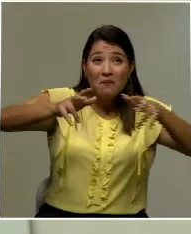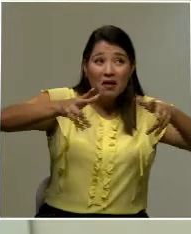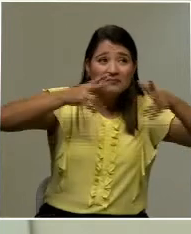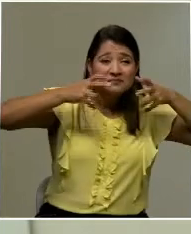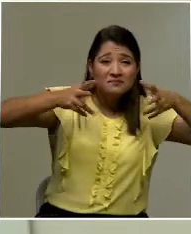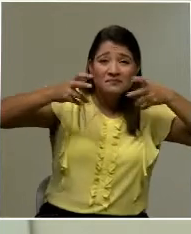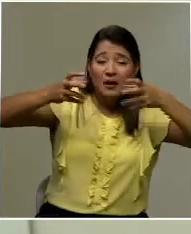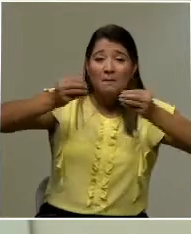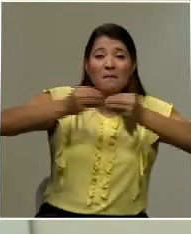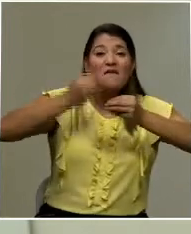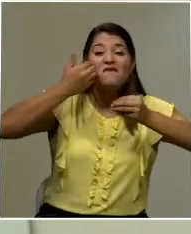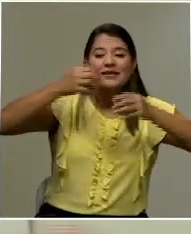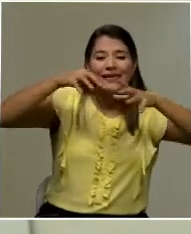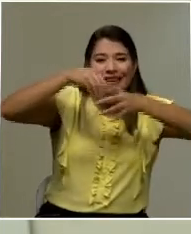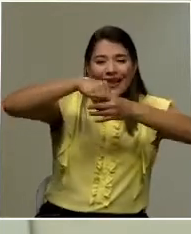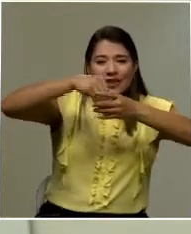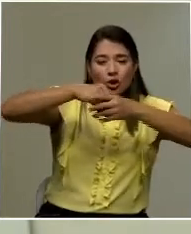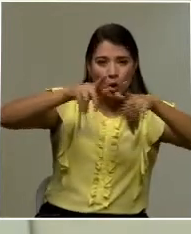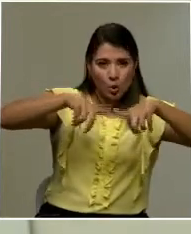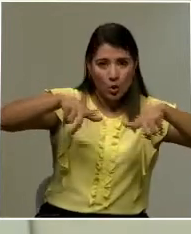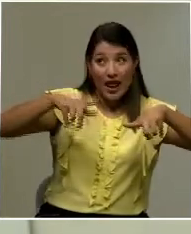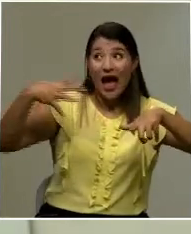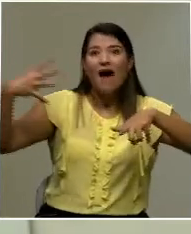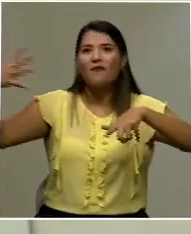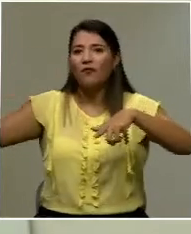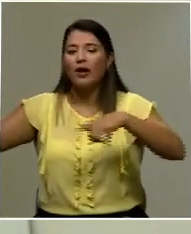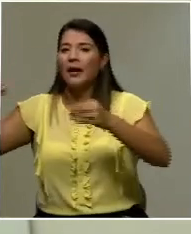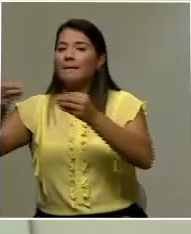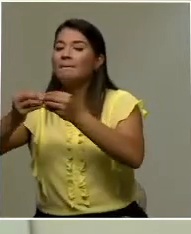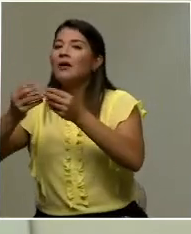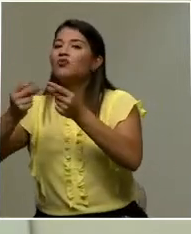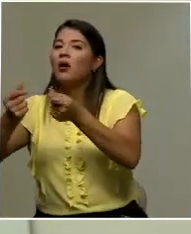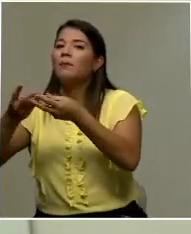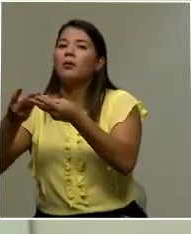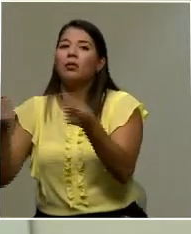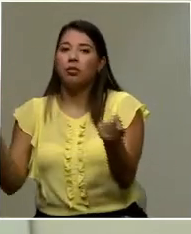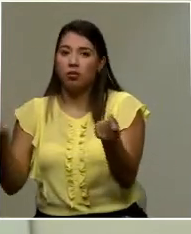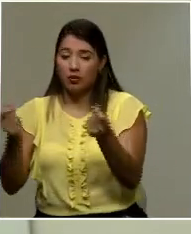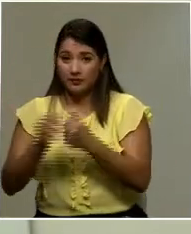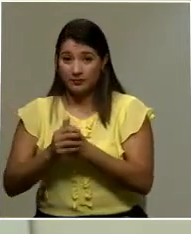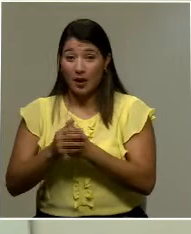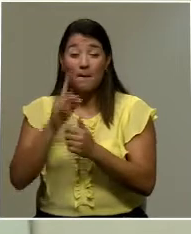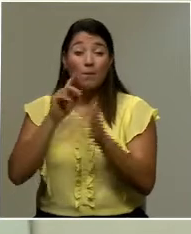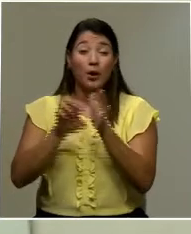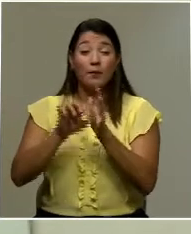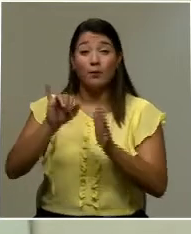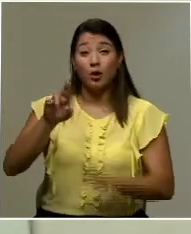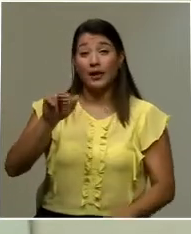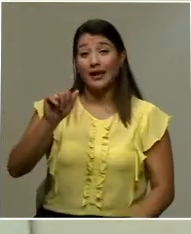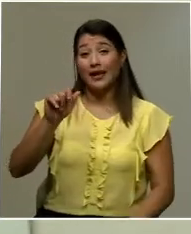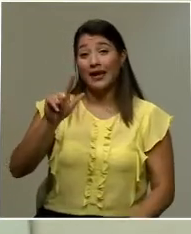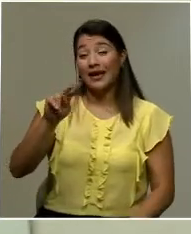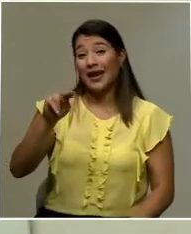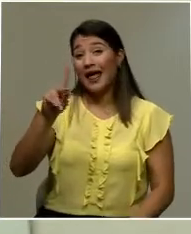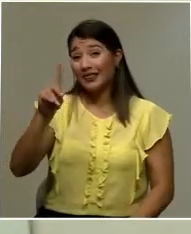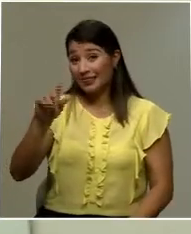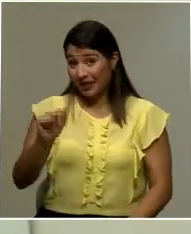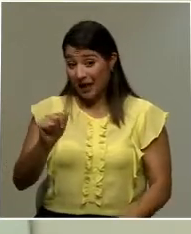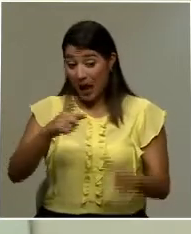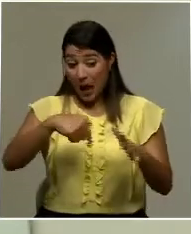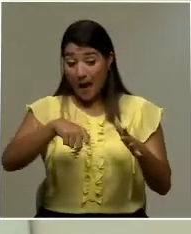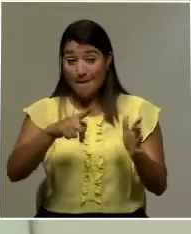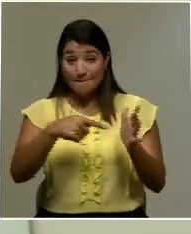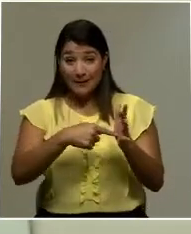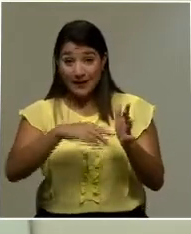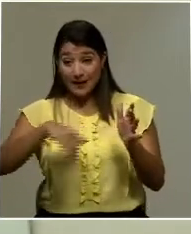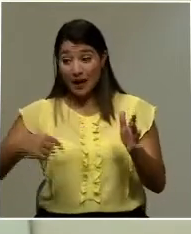contagiarse en interiores. Incluso hay un estudio reciente en Irlanda, 1 de cada 1000 casos se había contagiado al aire libre. Entonces, la cosa